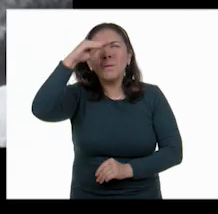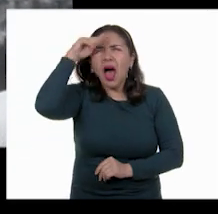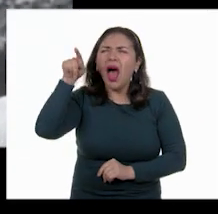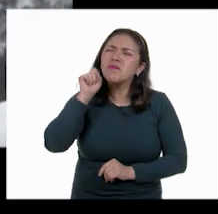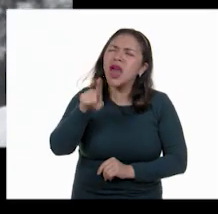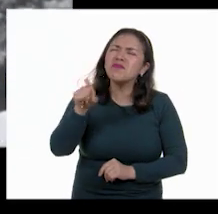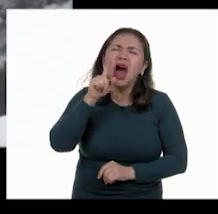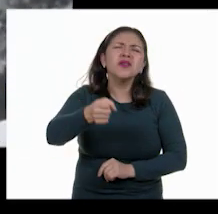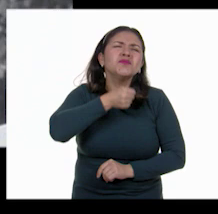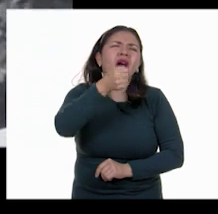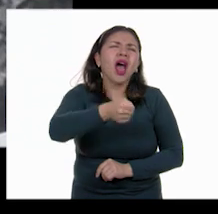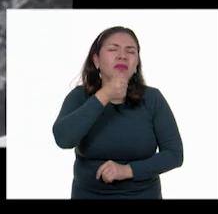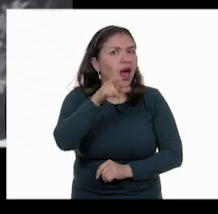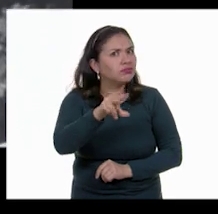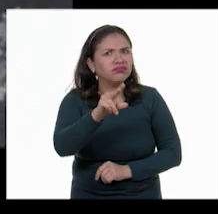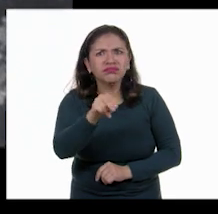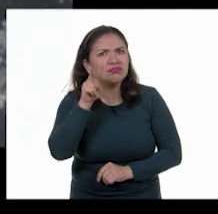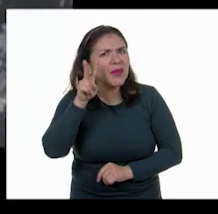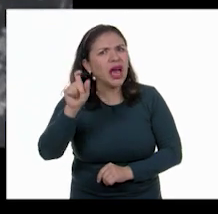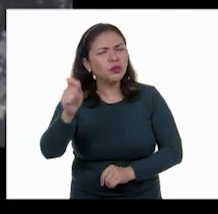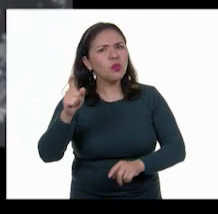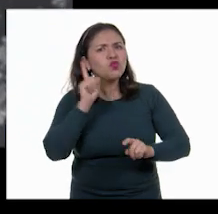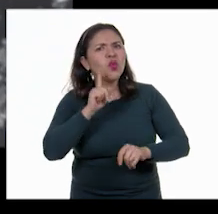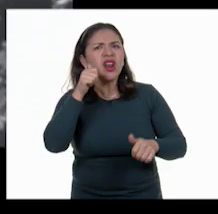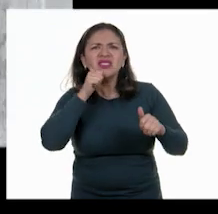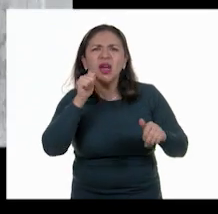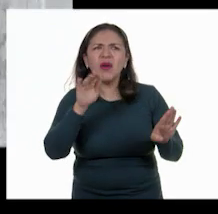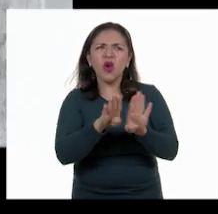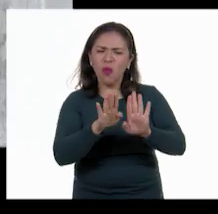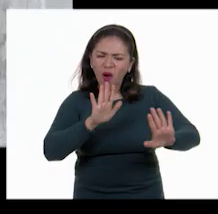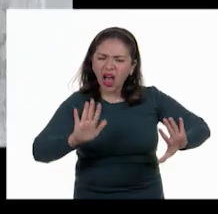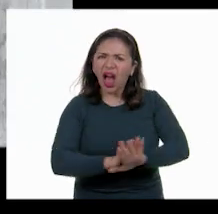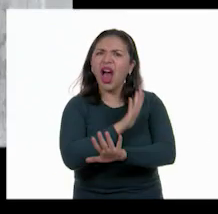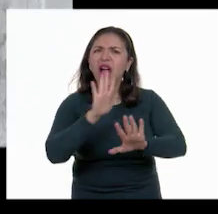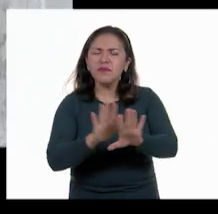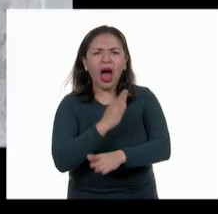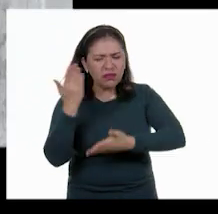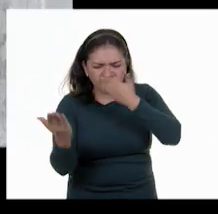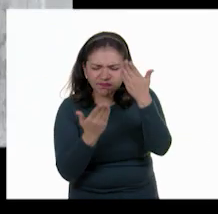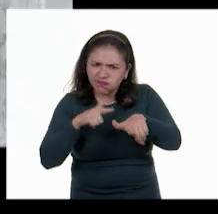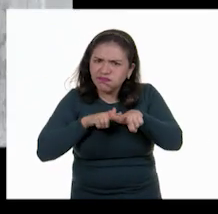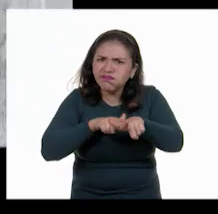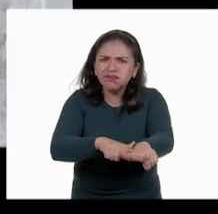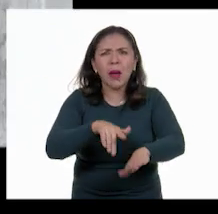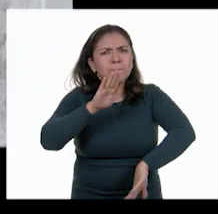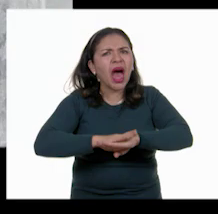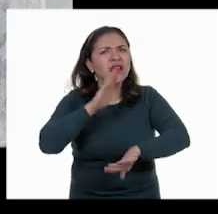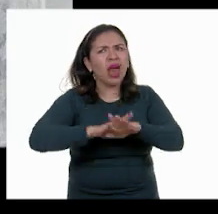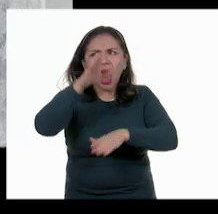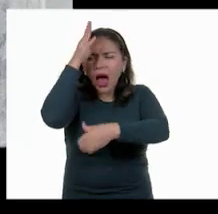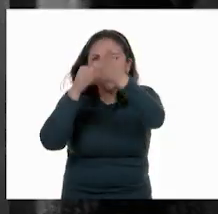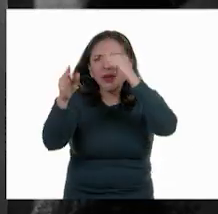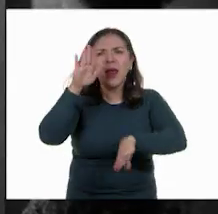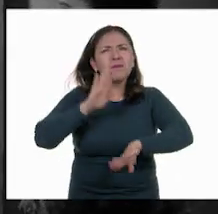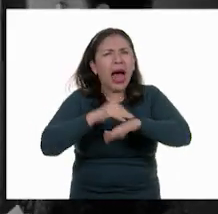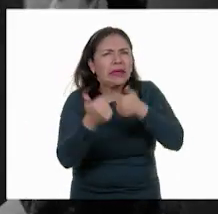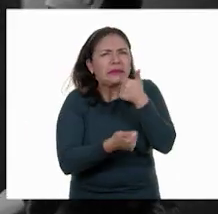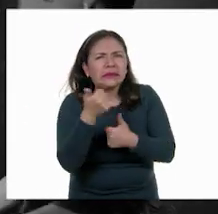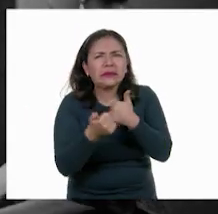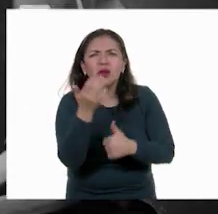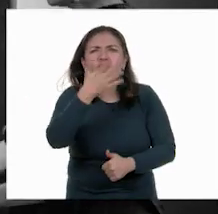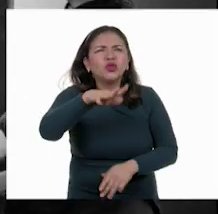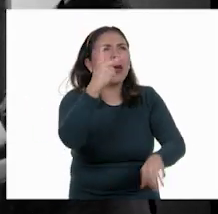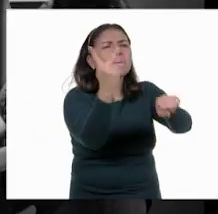viejita. No. Era una mujer que siempre estaba renovando, siempre estaba estudiando, siempre estaba aprendiendo, siempre estaba buscando qué